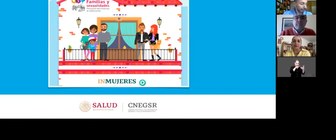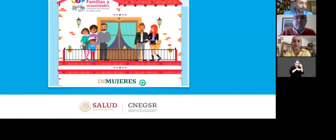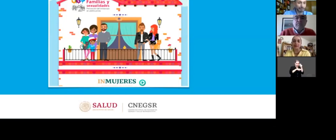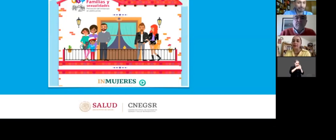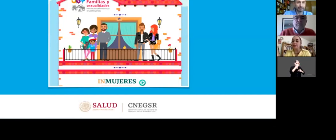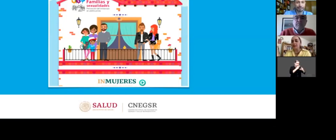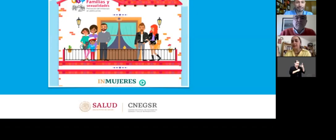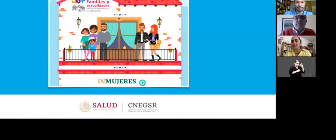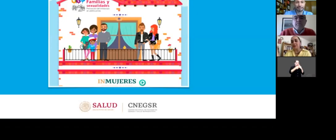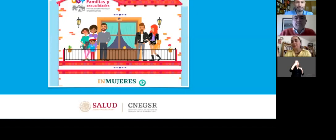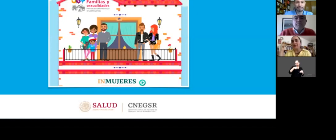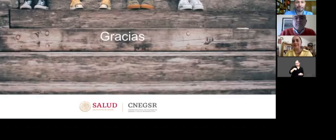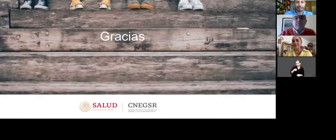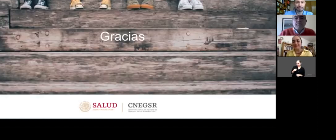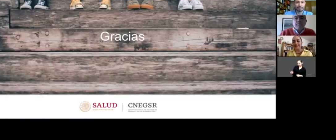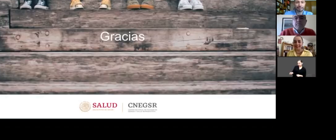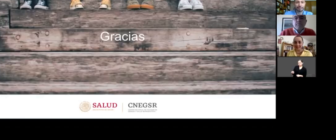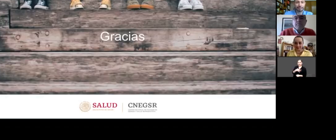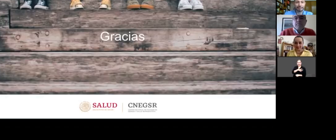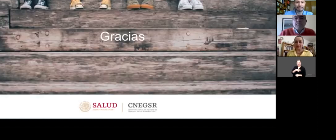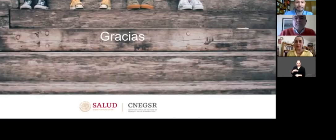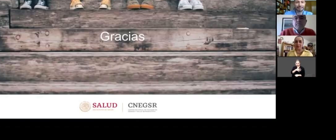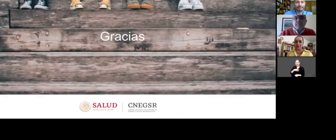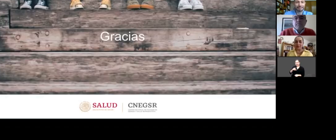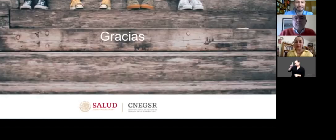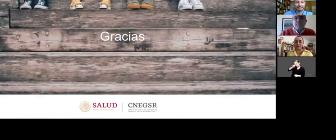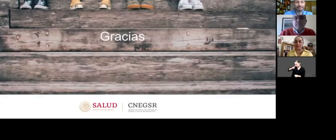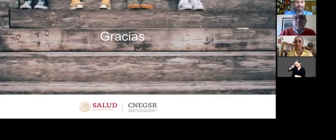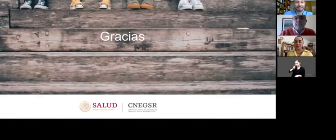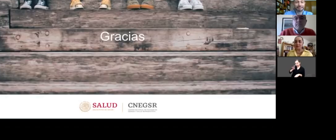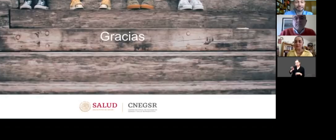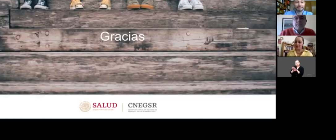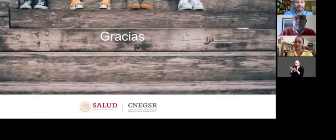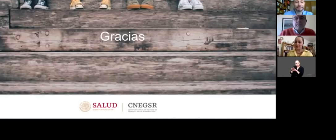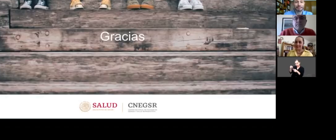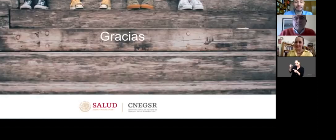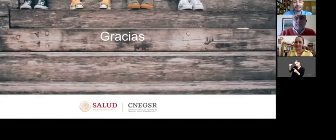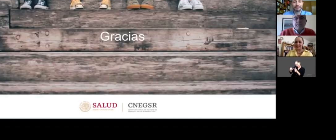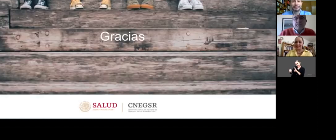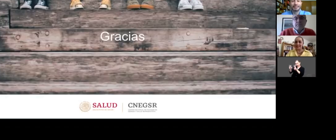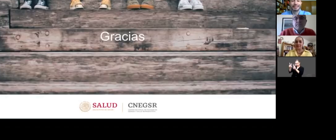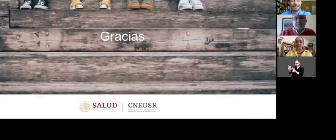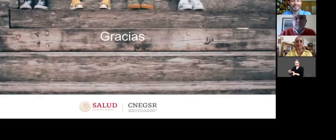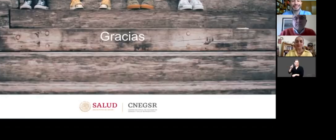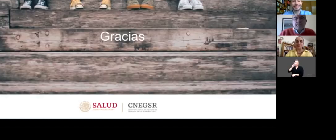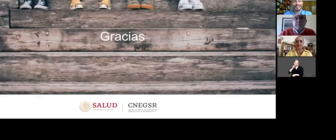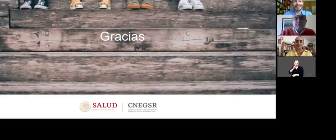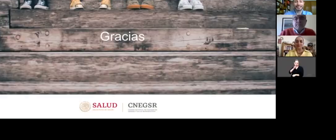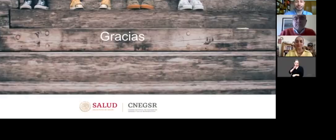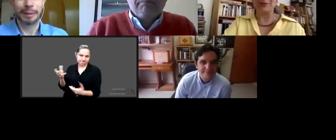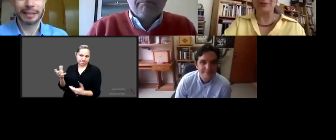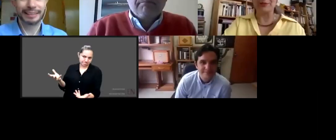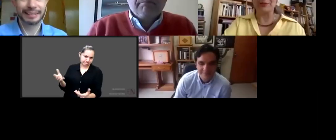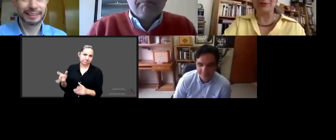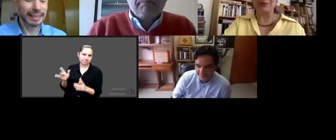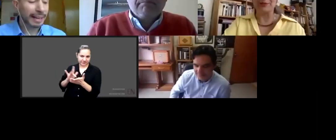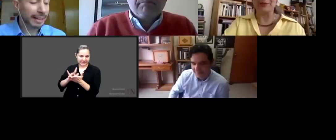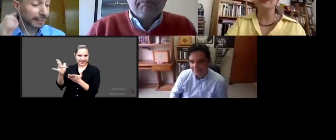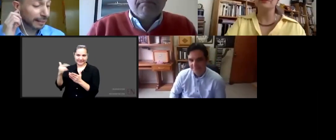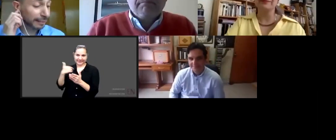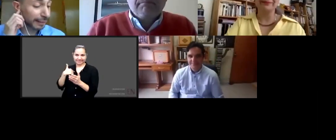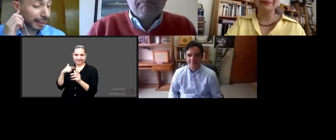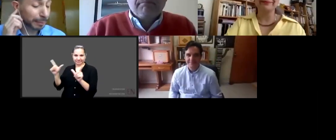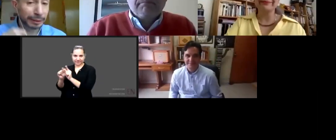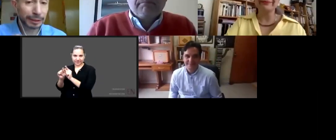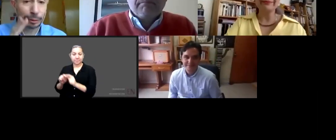hijas. Y bueno, esto sería todo de mi participación. Muchas gracias. Gracias, Mayra.